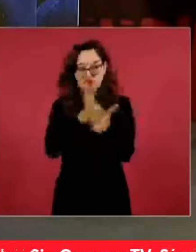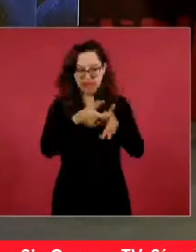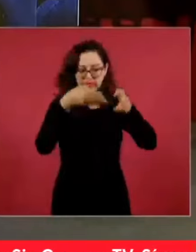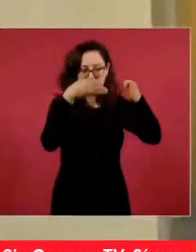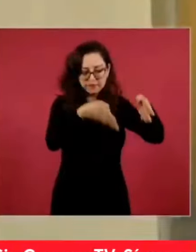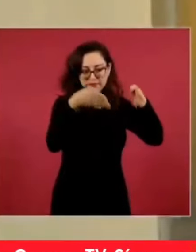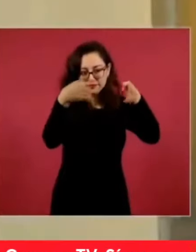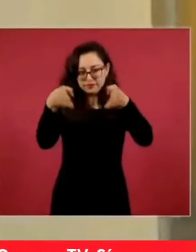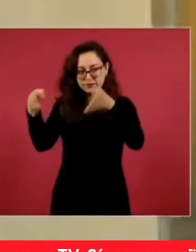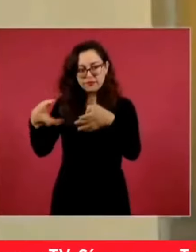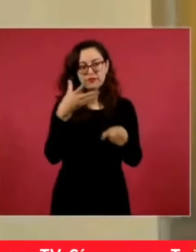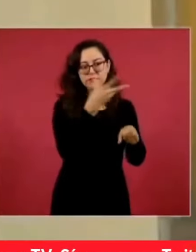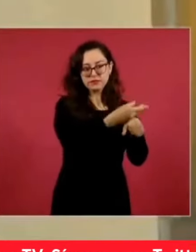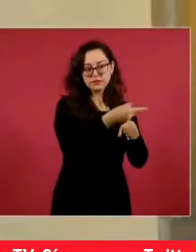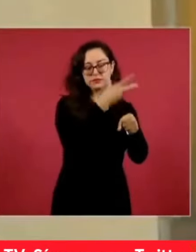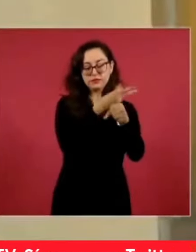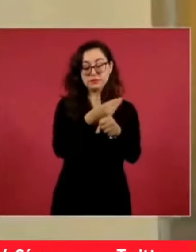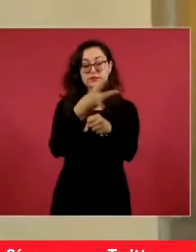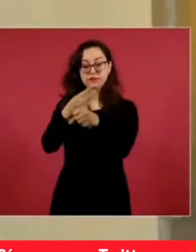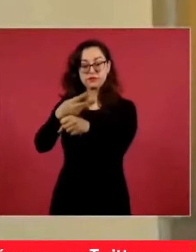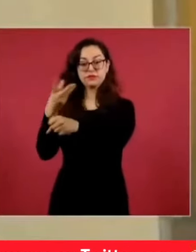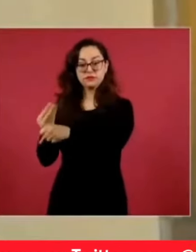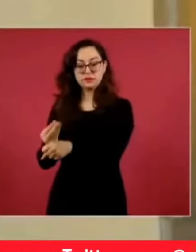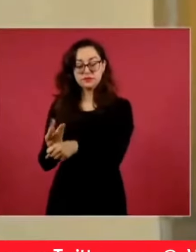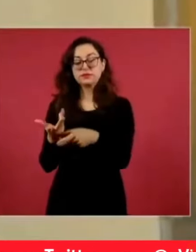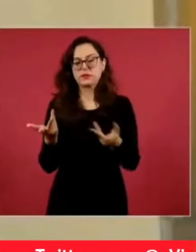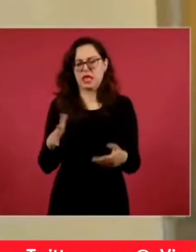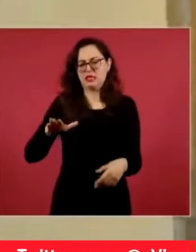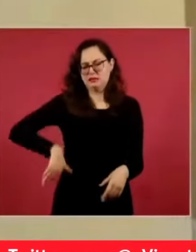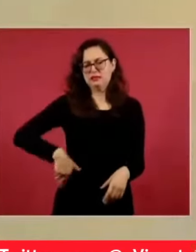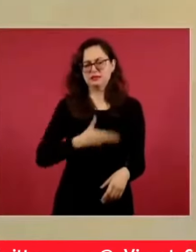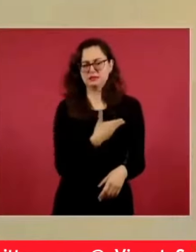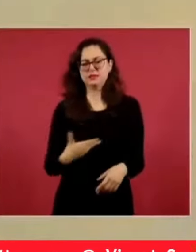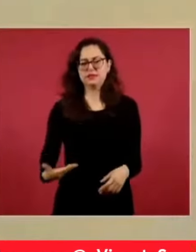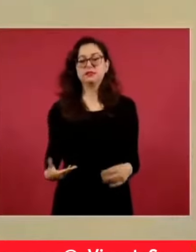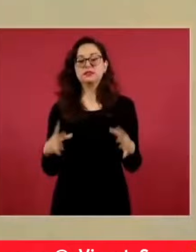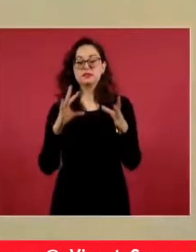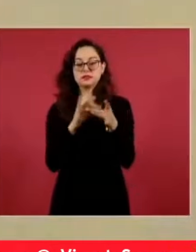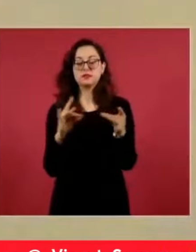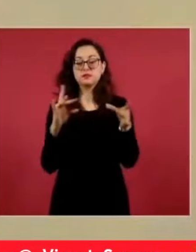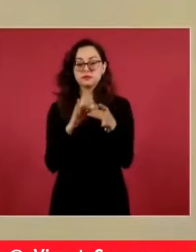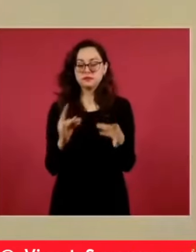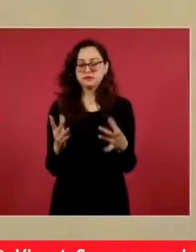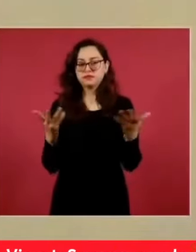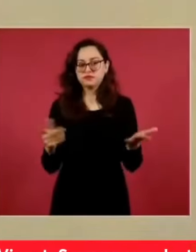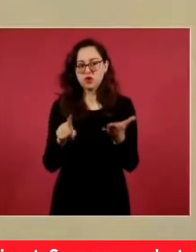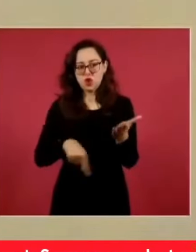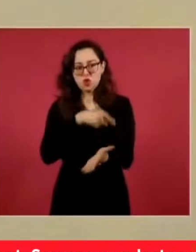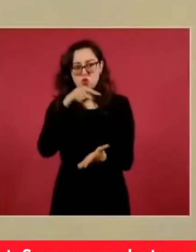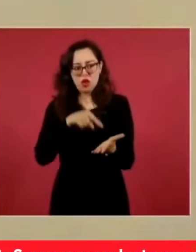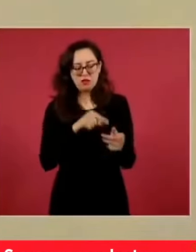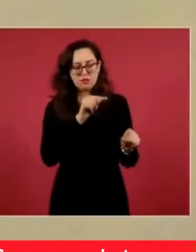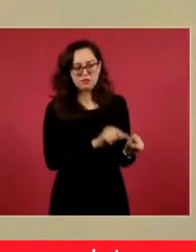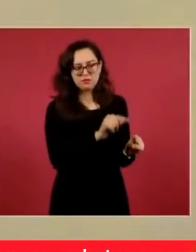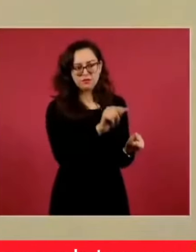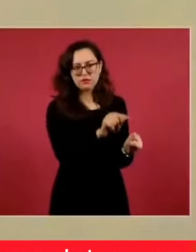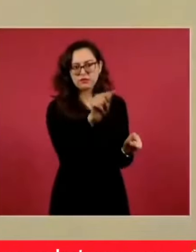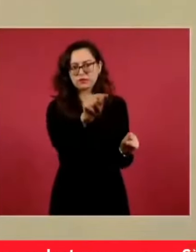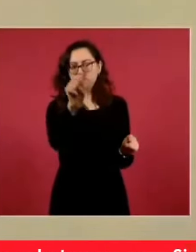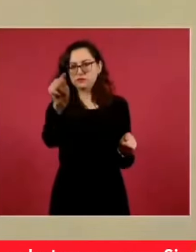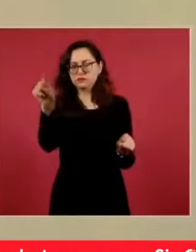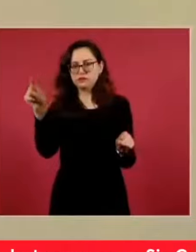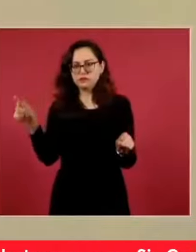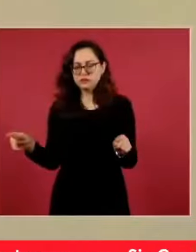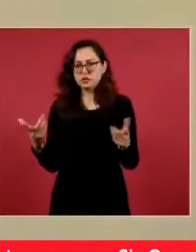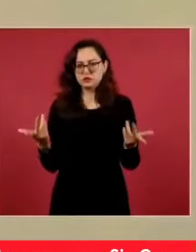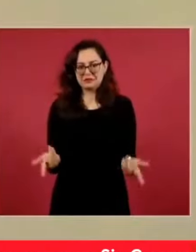comentado el señor presidente ha consistido en la conformación de equipamientos y espacios públicos a lo largo del territorio